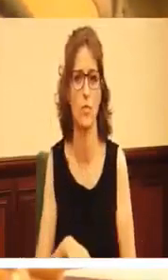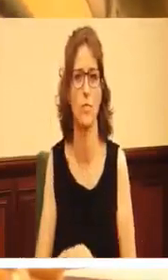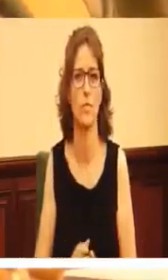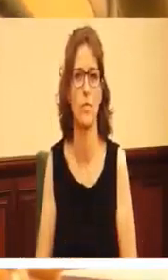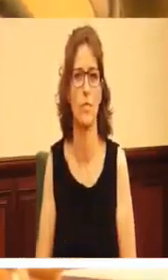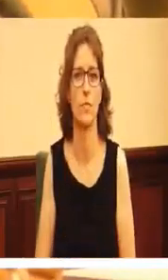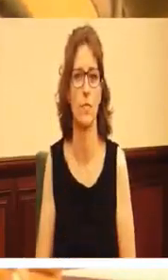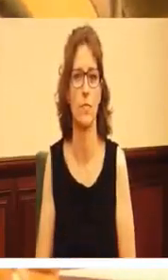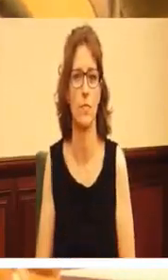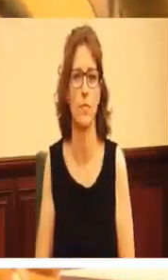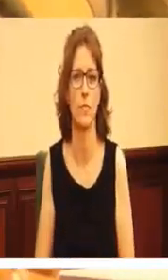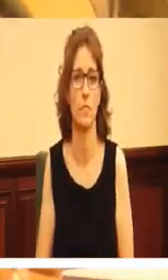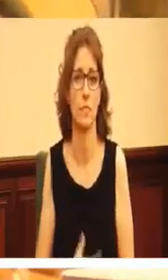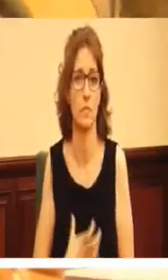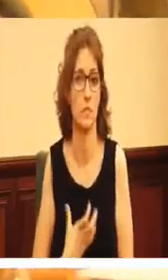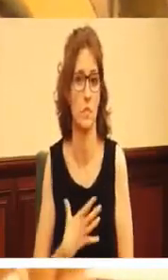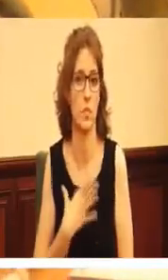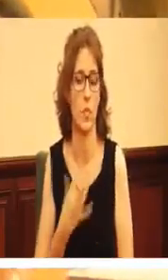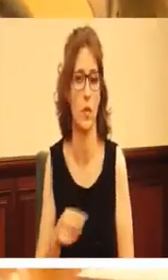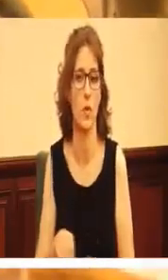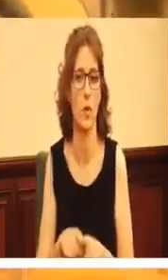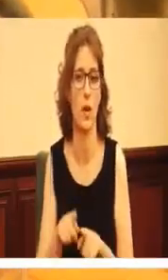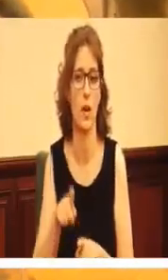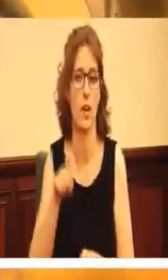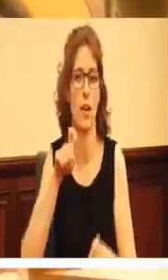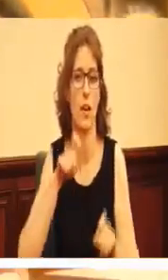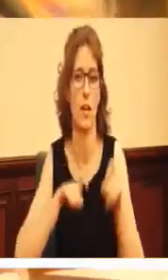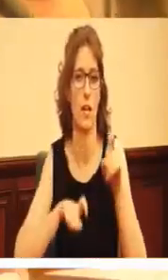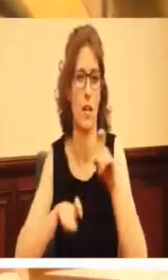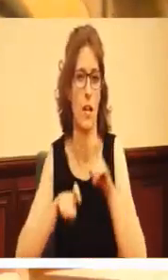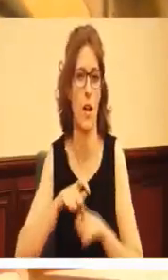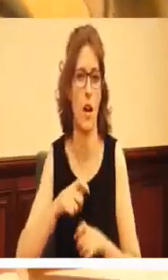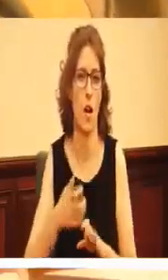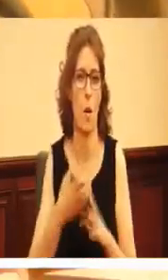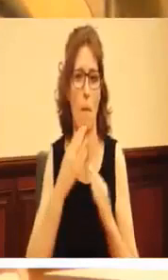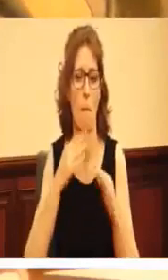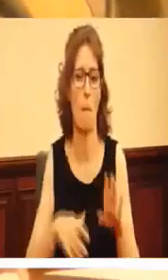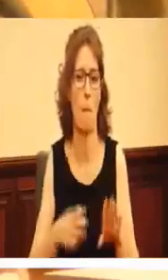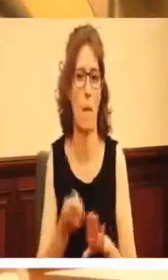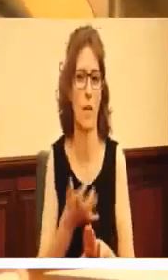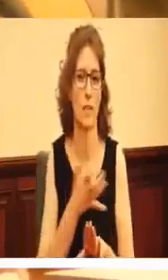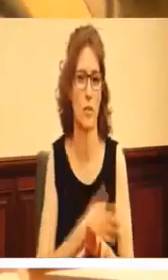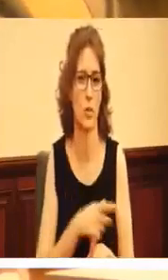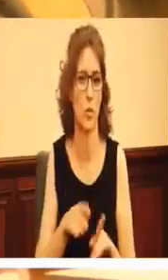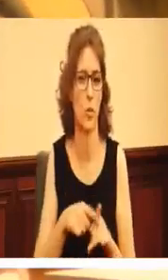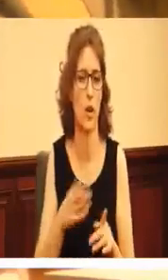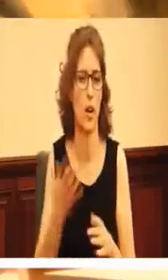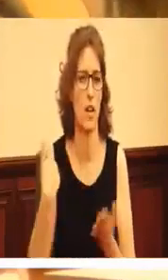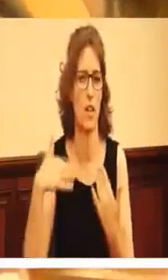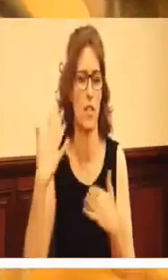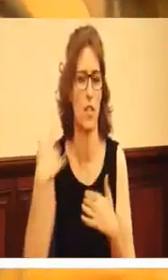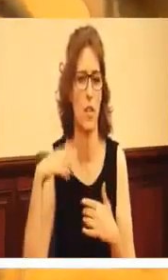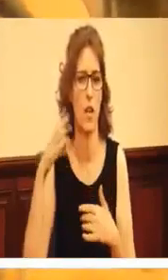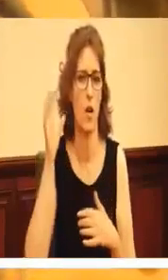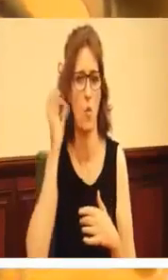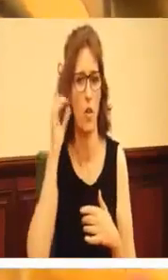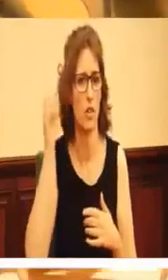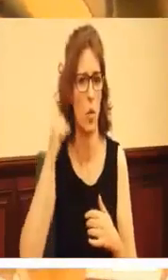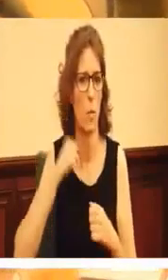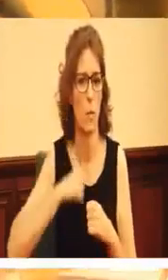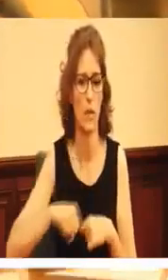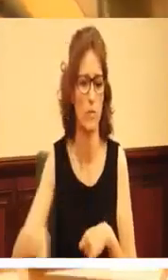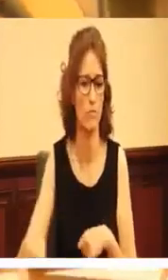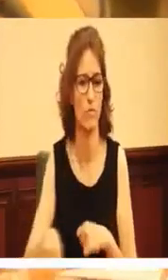lo mismo, ¿quieren ustedes volver al unga unga prehistórico cuando cogían a las mujeres de los pelos y